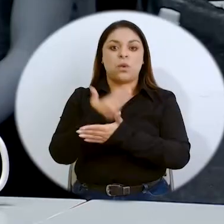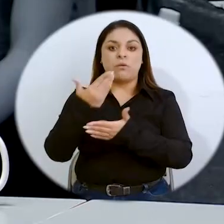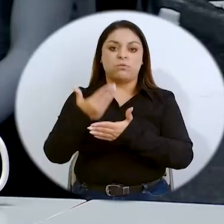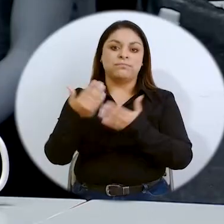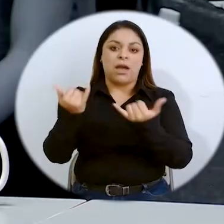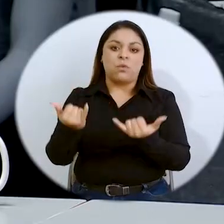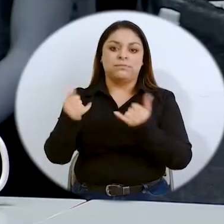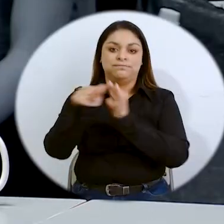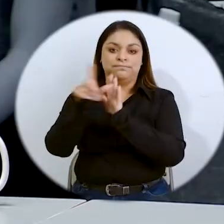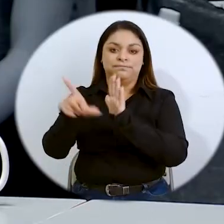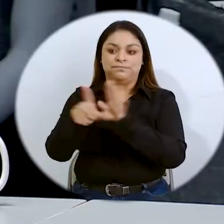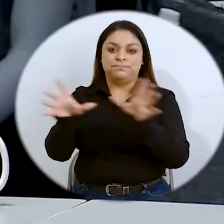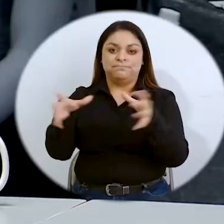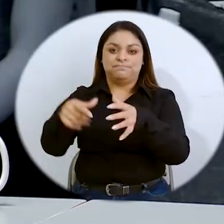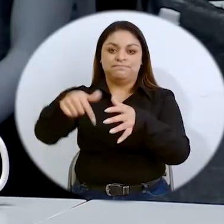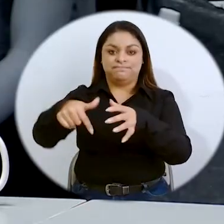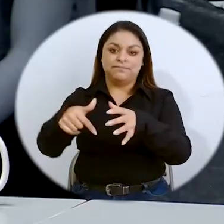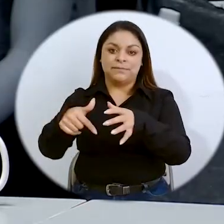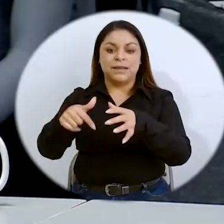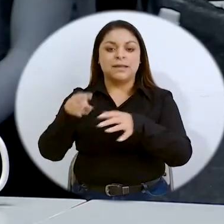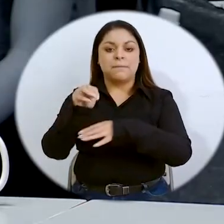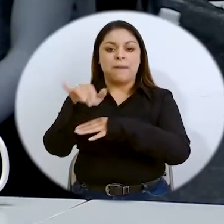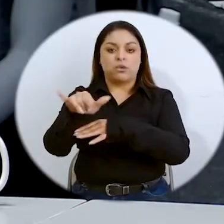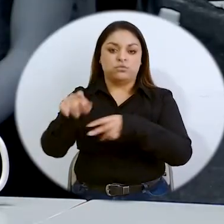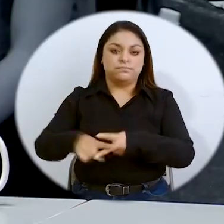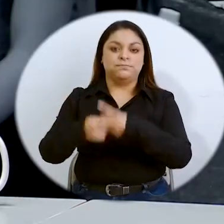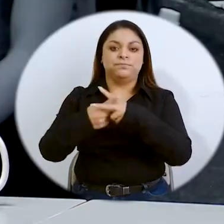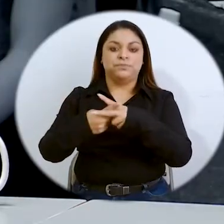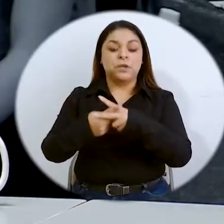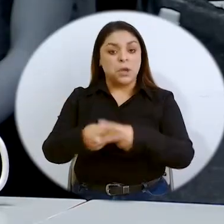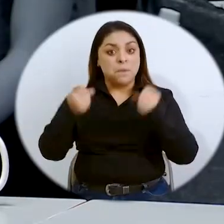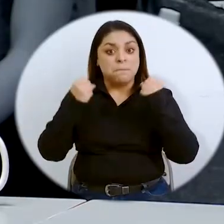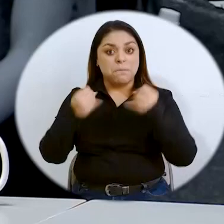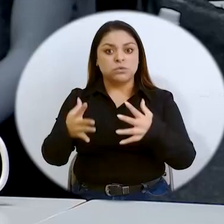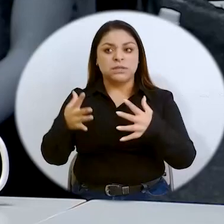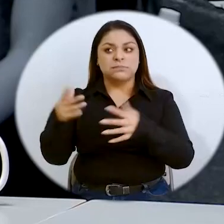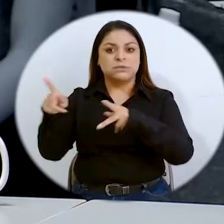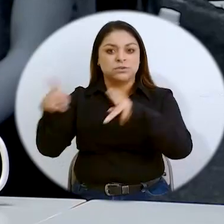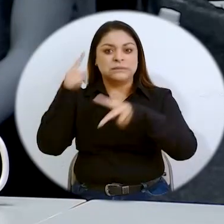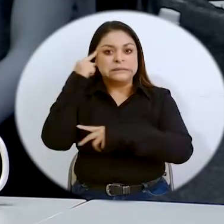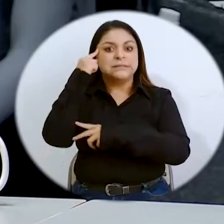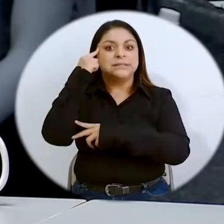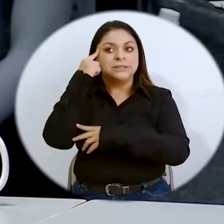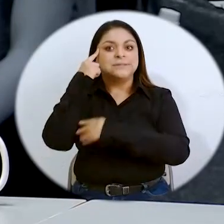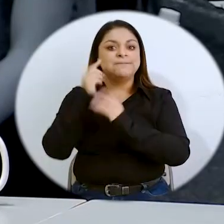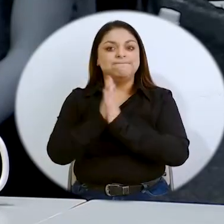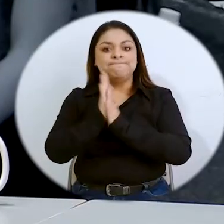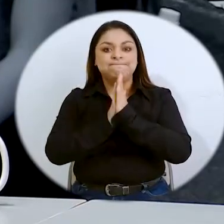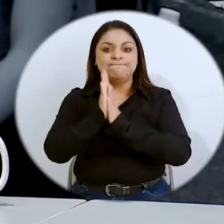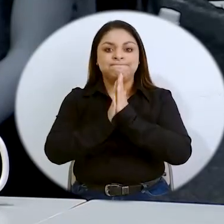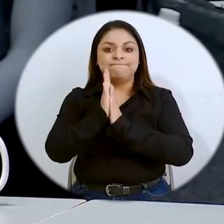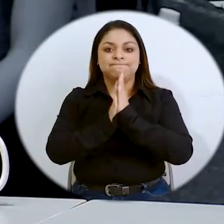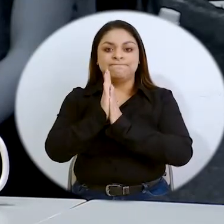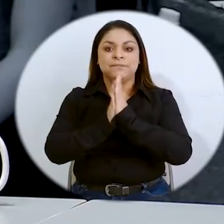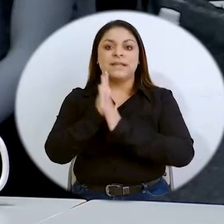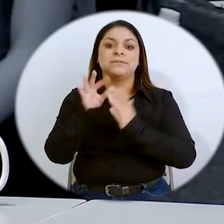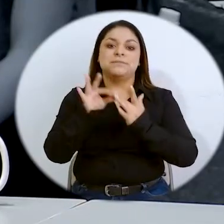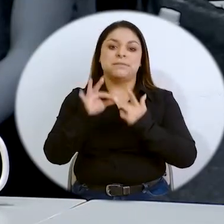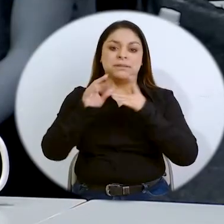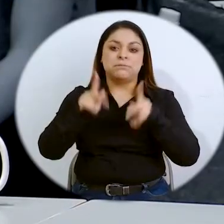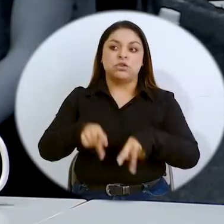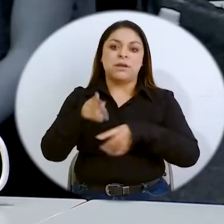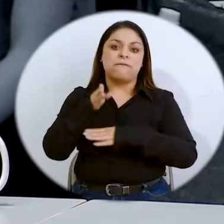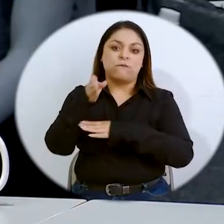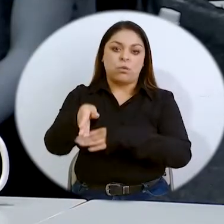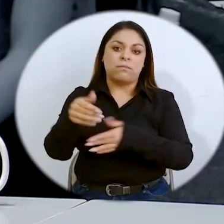partir de mayo. Son múltiples las expectativas que tiene la población, sobre todo la que acudió a votar, pero en